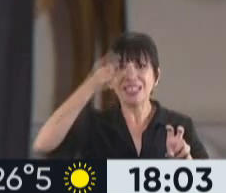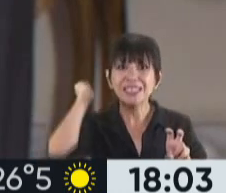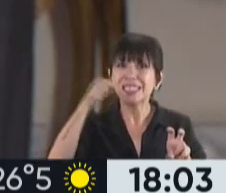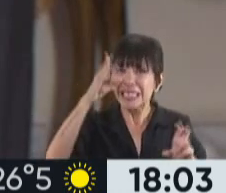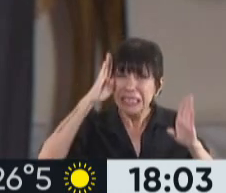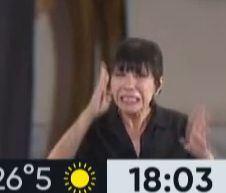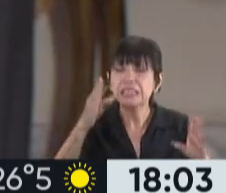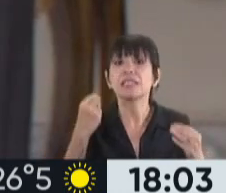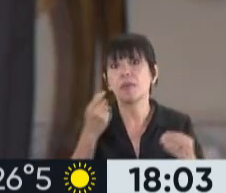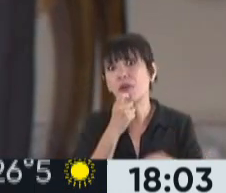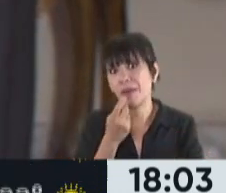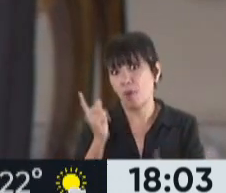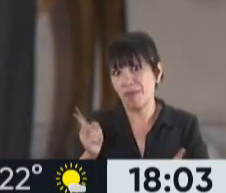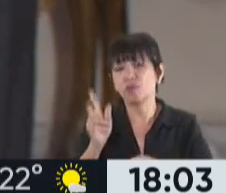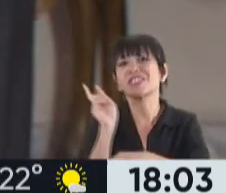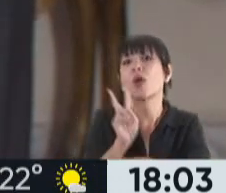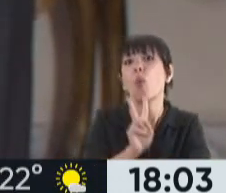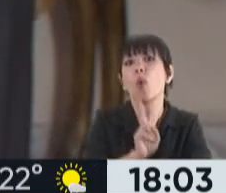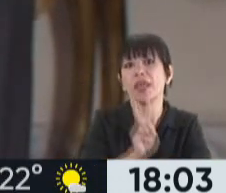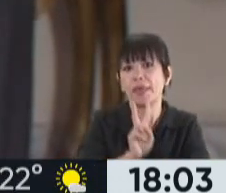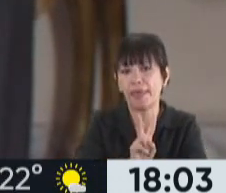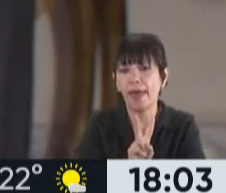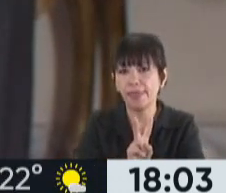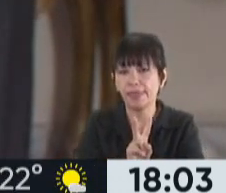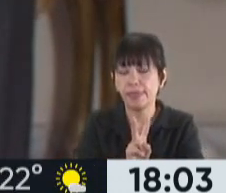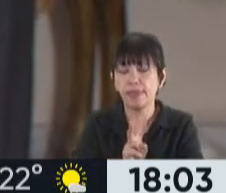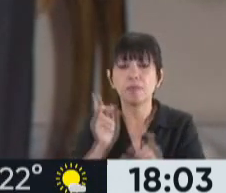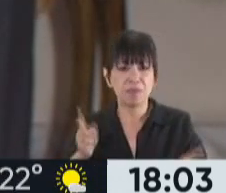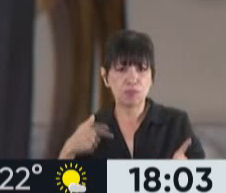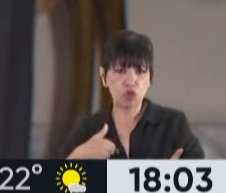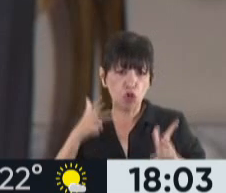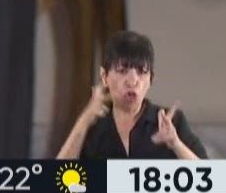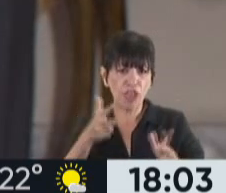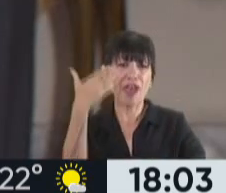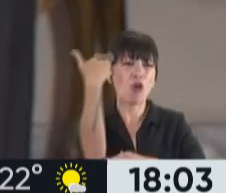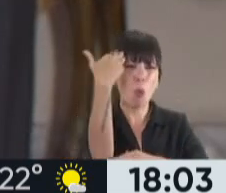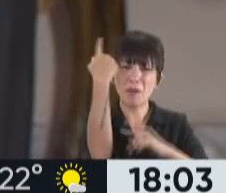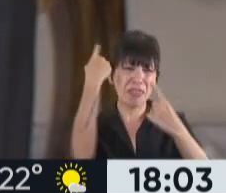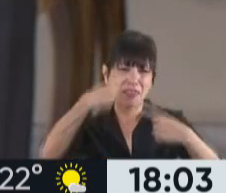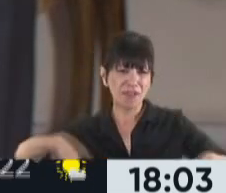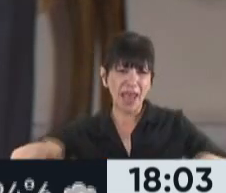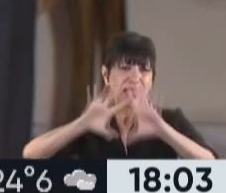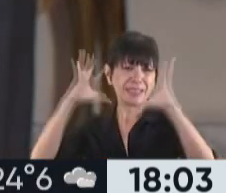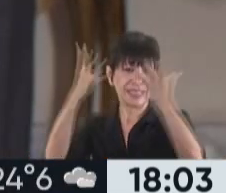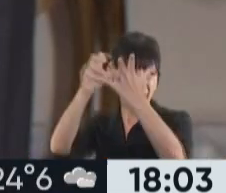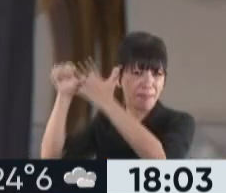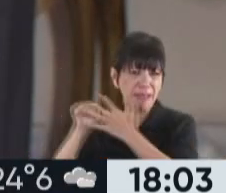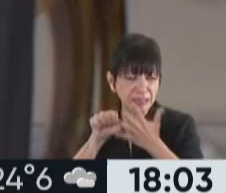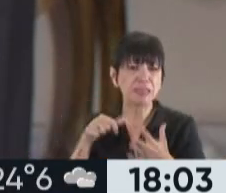de la seguridad. Y sin lugar a dudas, como lo he mencionado en las diferentes cumbres internacionales, hoy